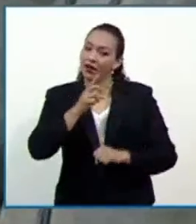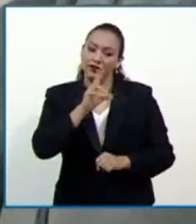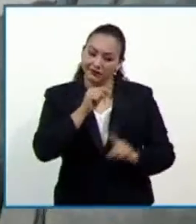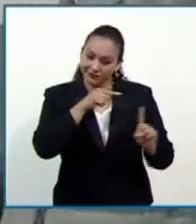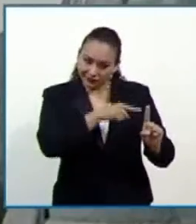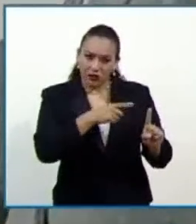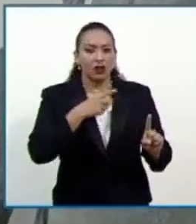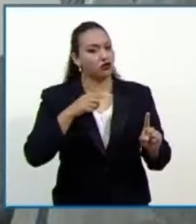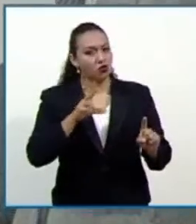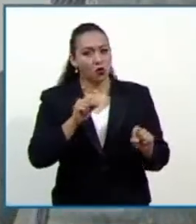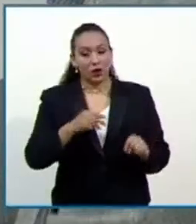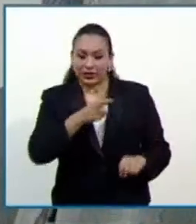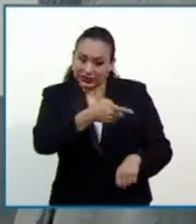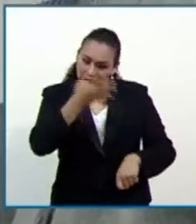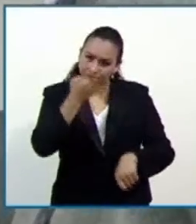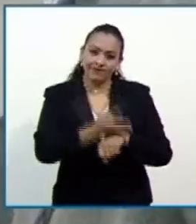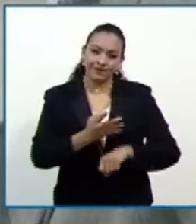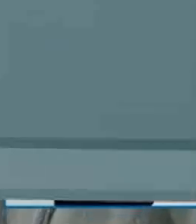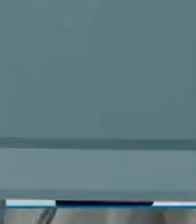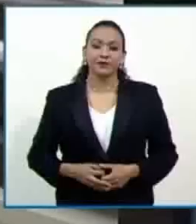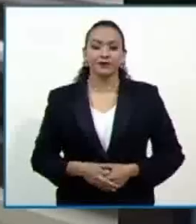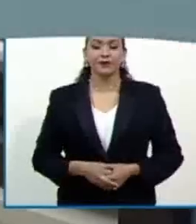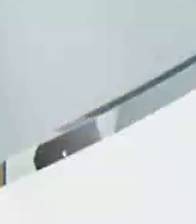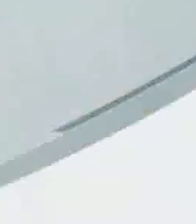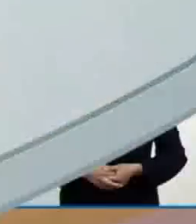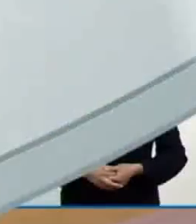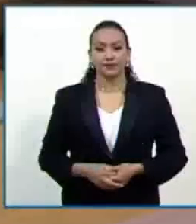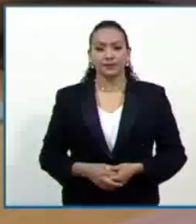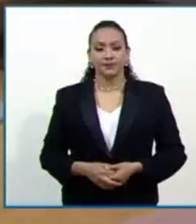incurren en este tipo de conductas.